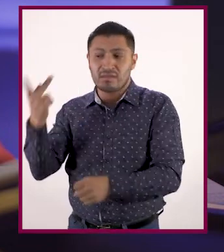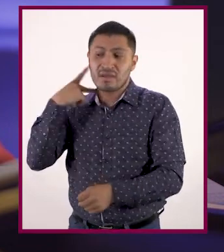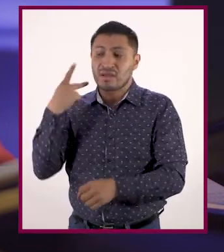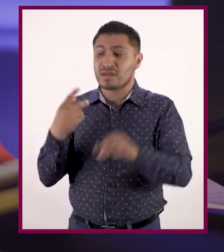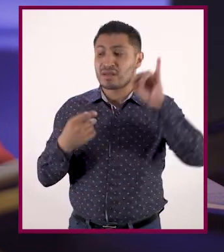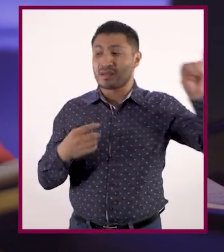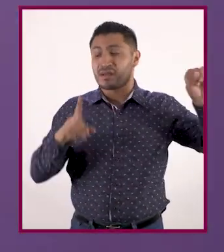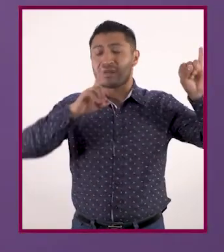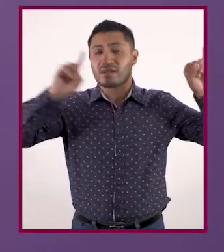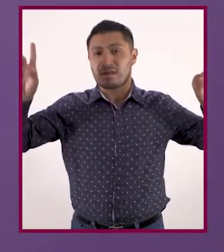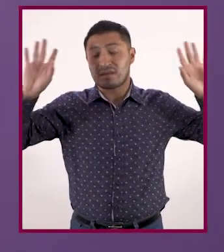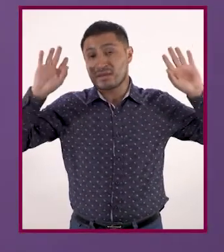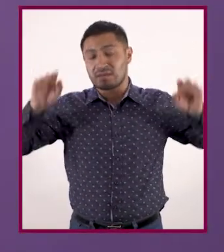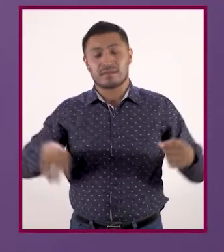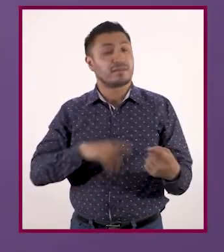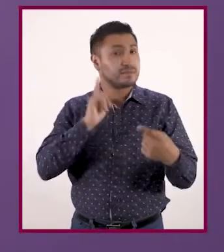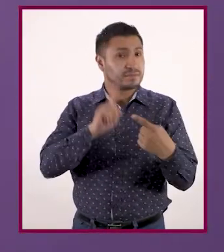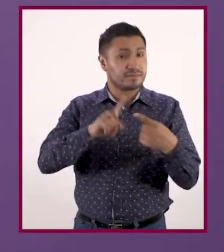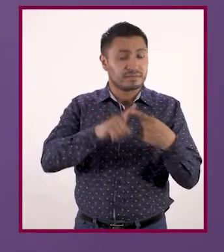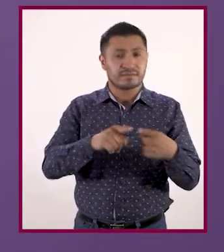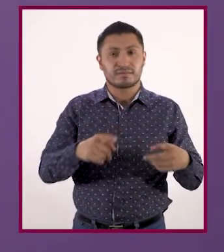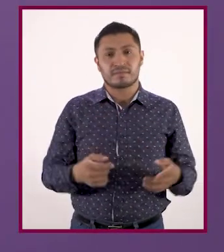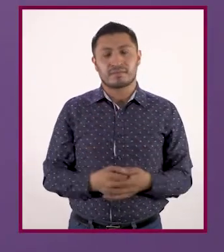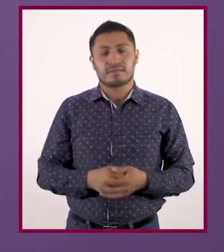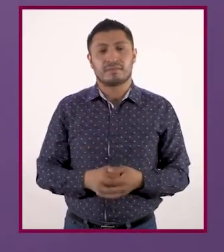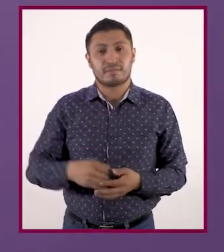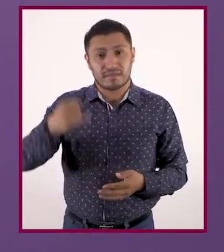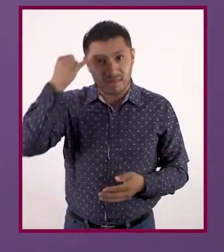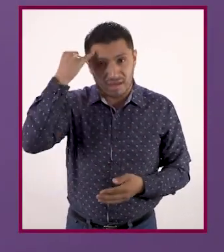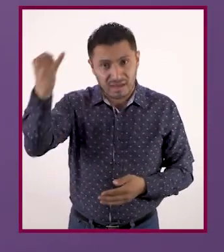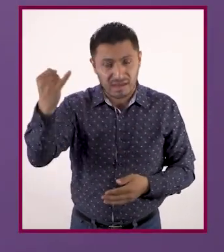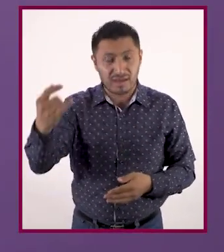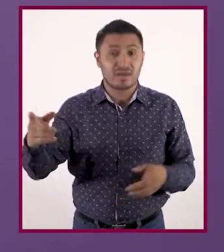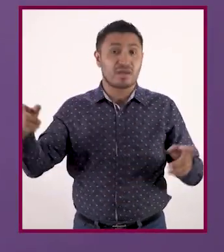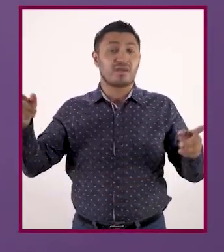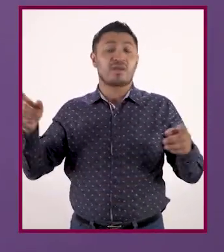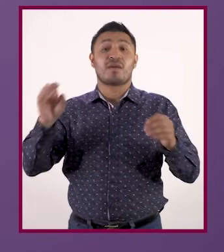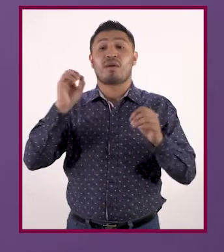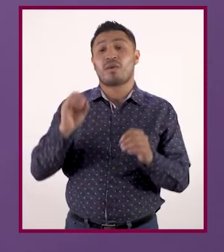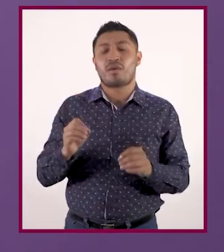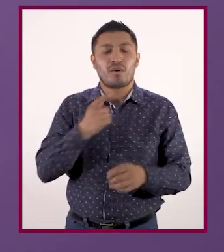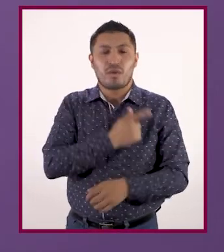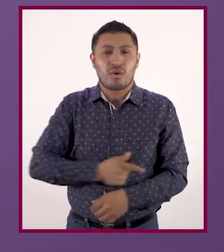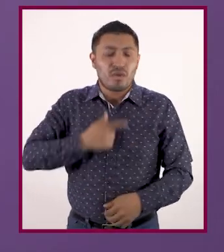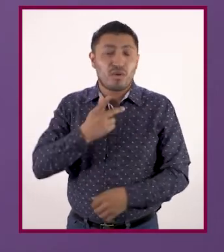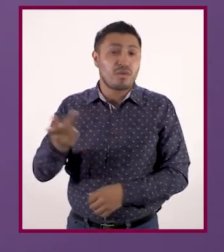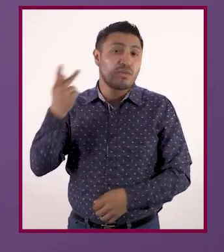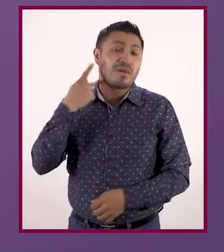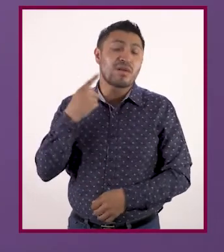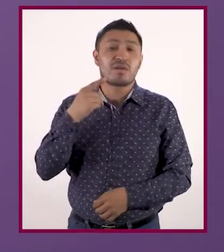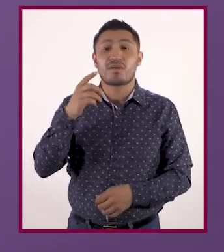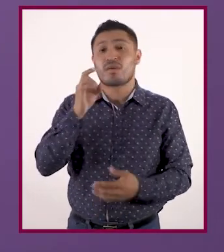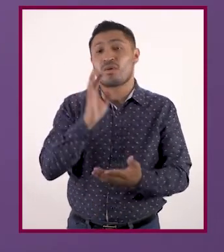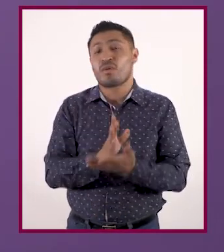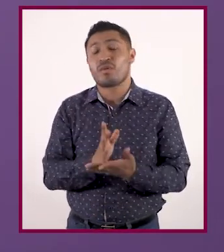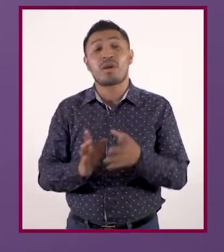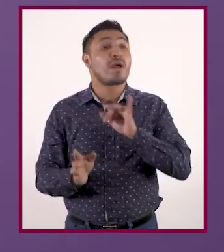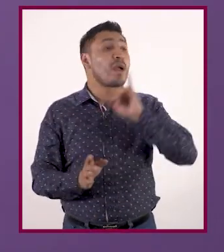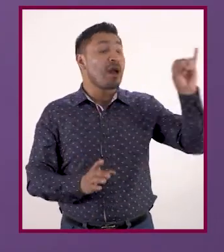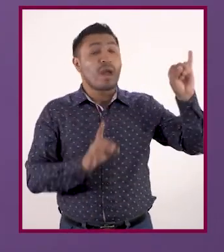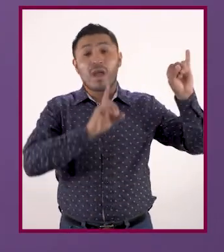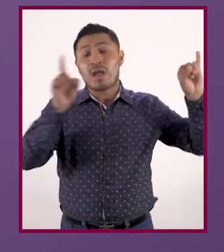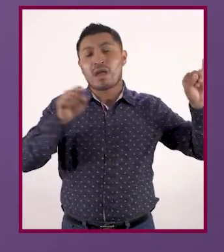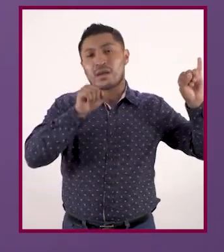izquierda o de derecha 1 la reducción de una ideología o una preferencia política a ser simplemente de izquierda o de derecha